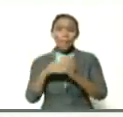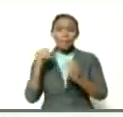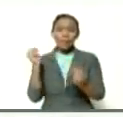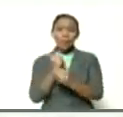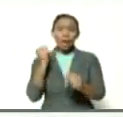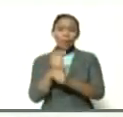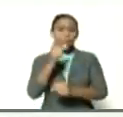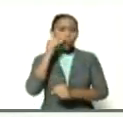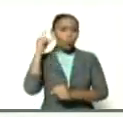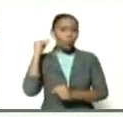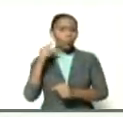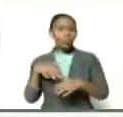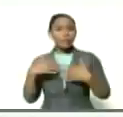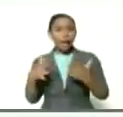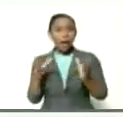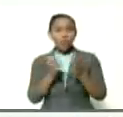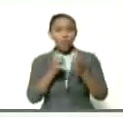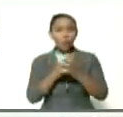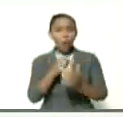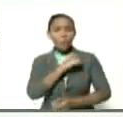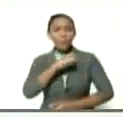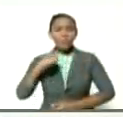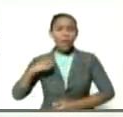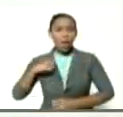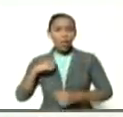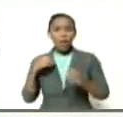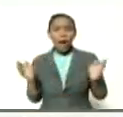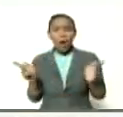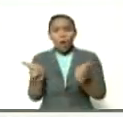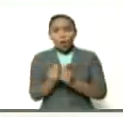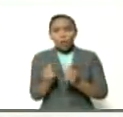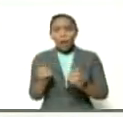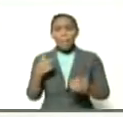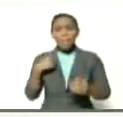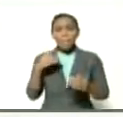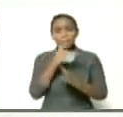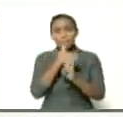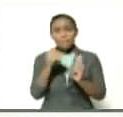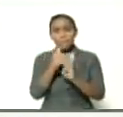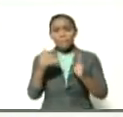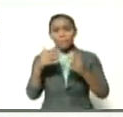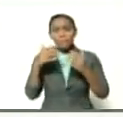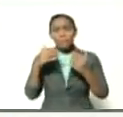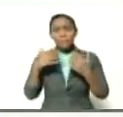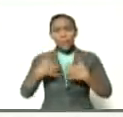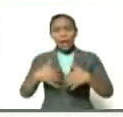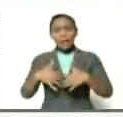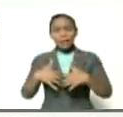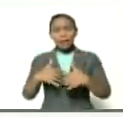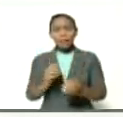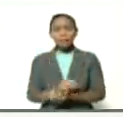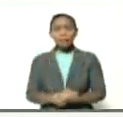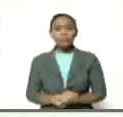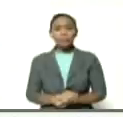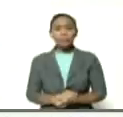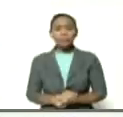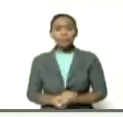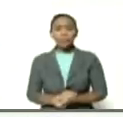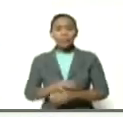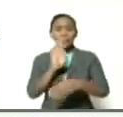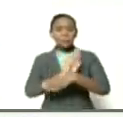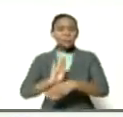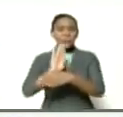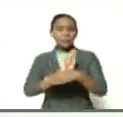y trabajadoras del sector privado, de las pequeñas empresas, de las micro y pequeñas empresas privadas, para